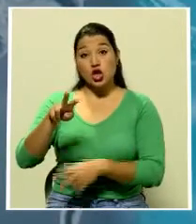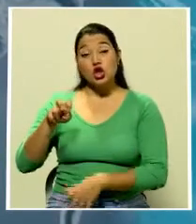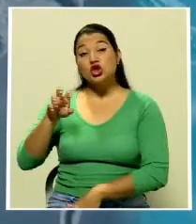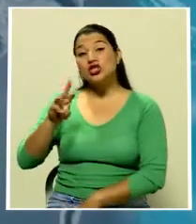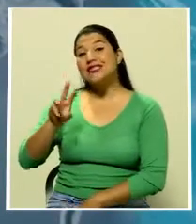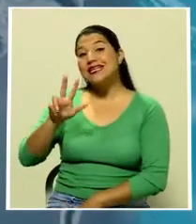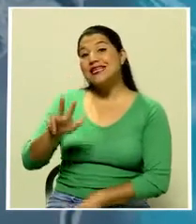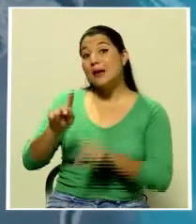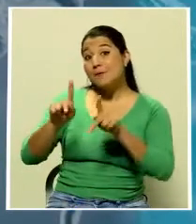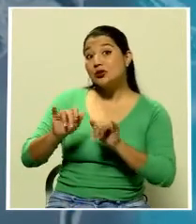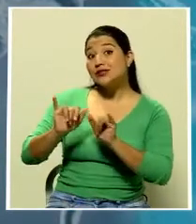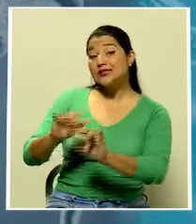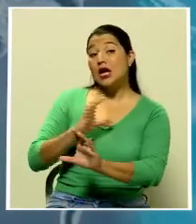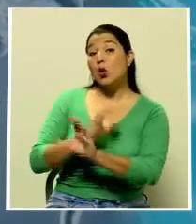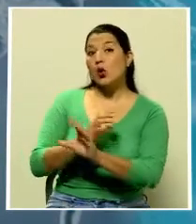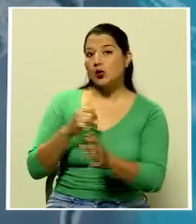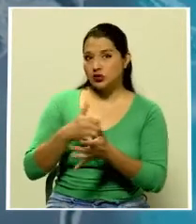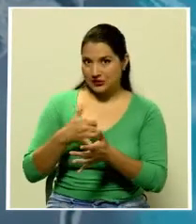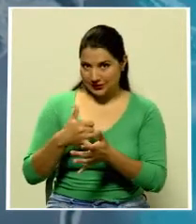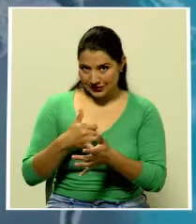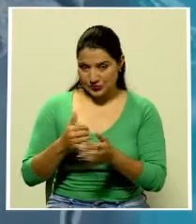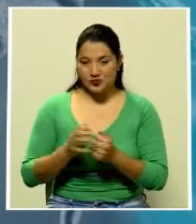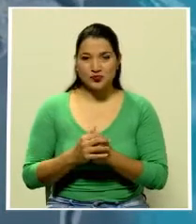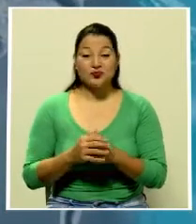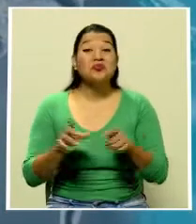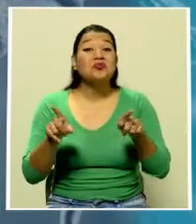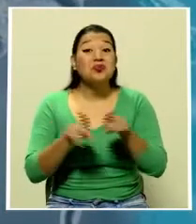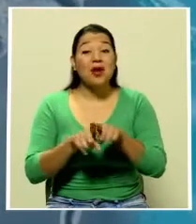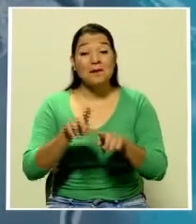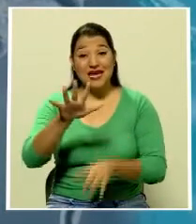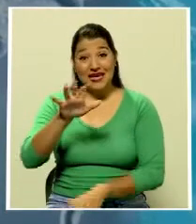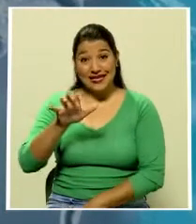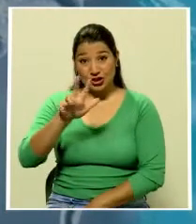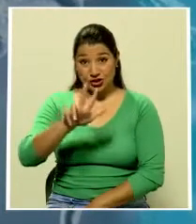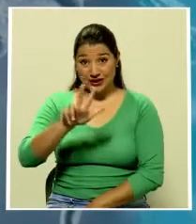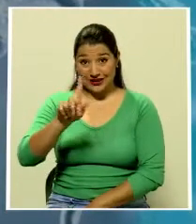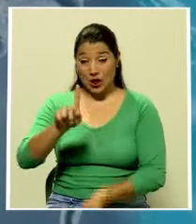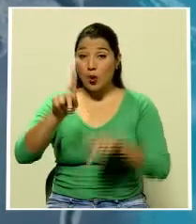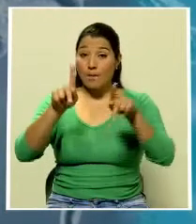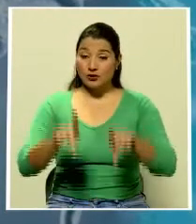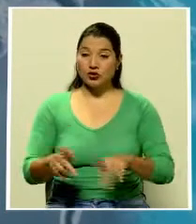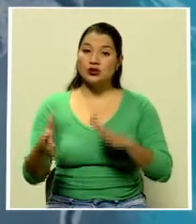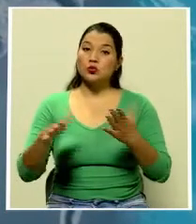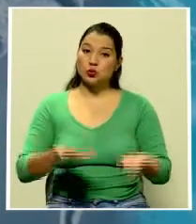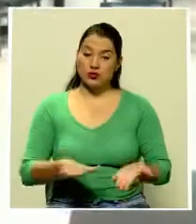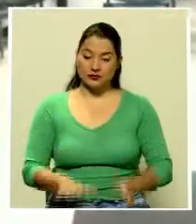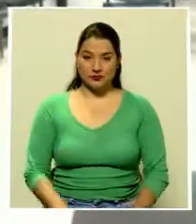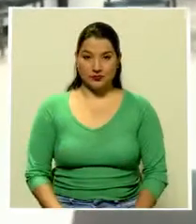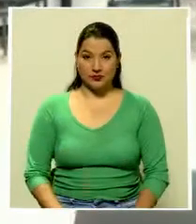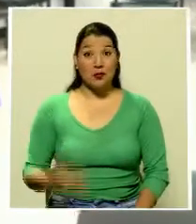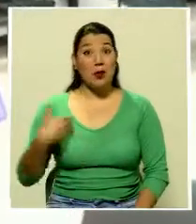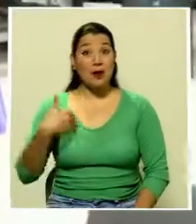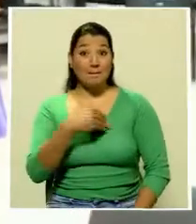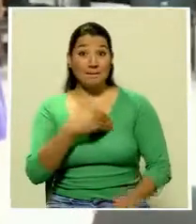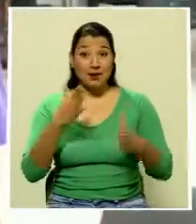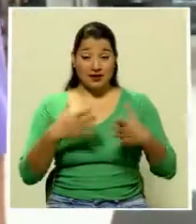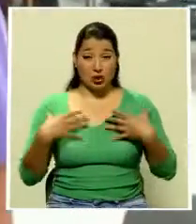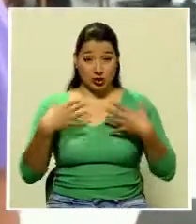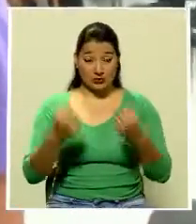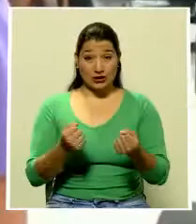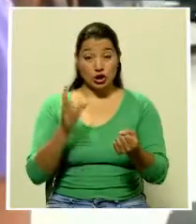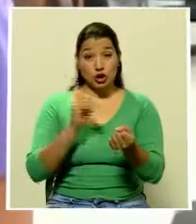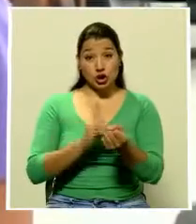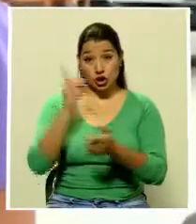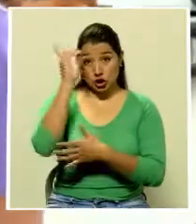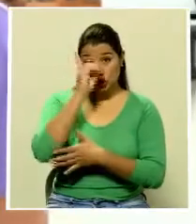263 están en cuidados intensivos. Además, se registran 531 fallecidos. El ministro de Salud, Daniel Salas,